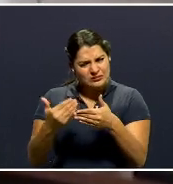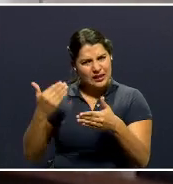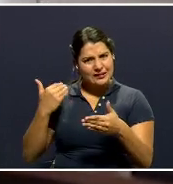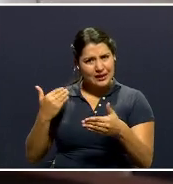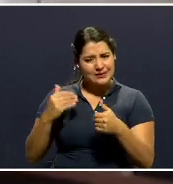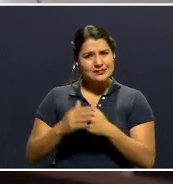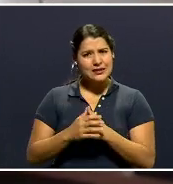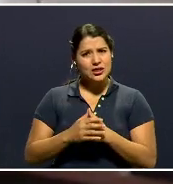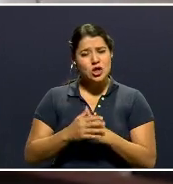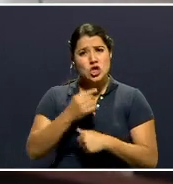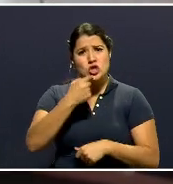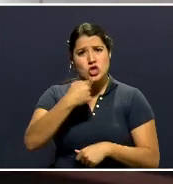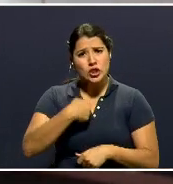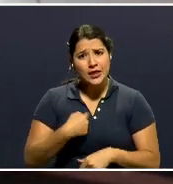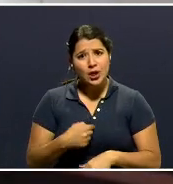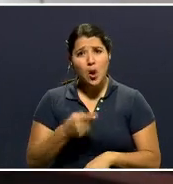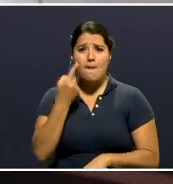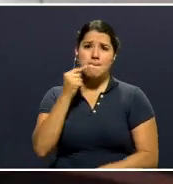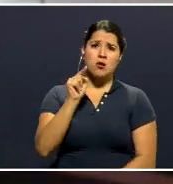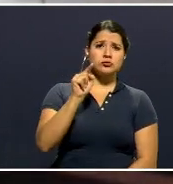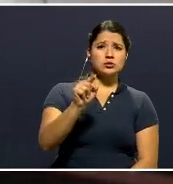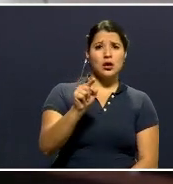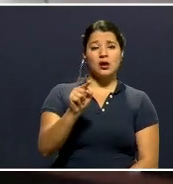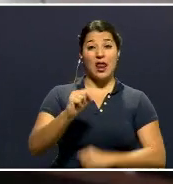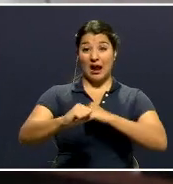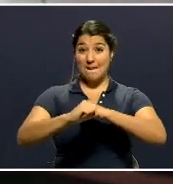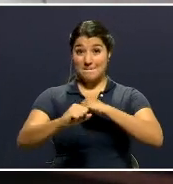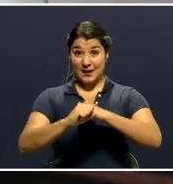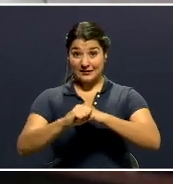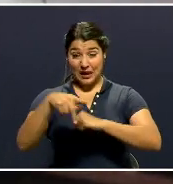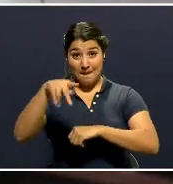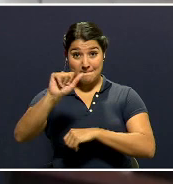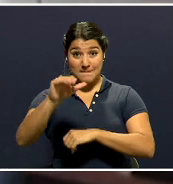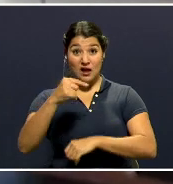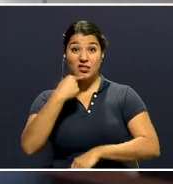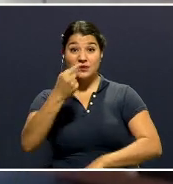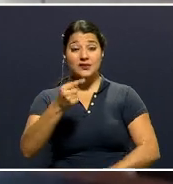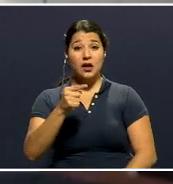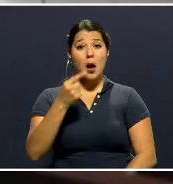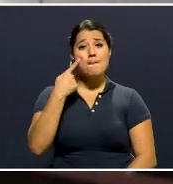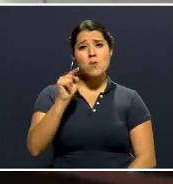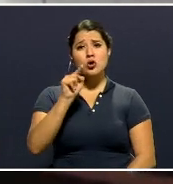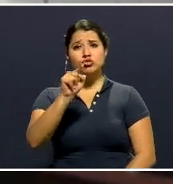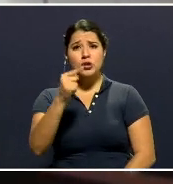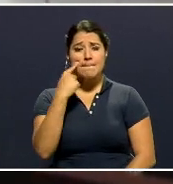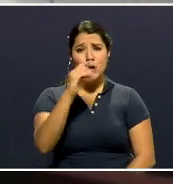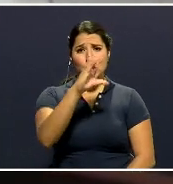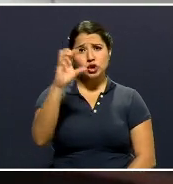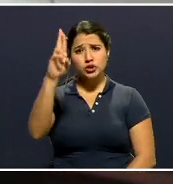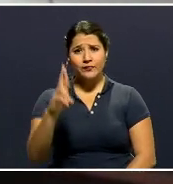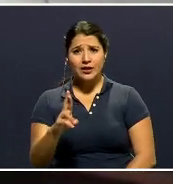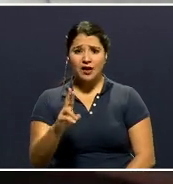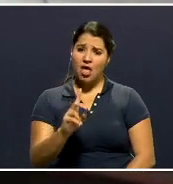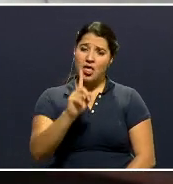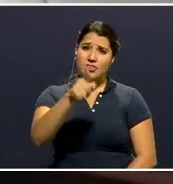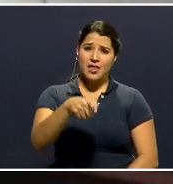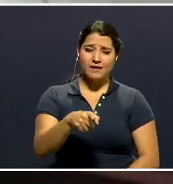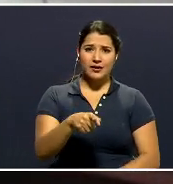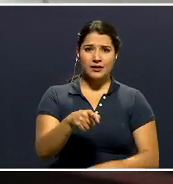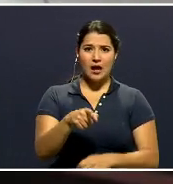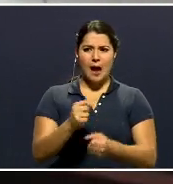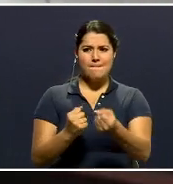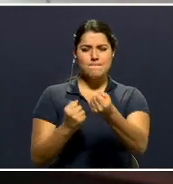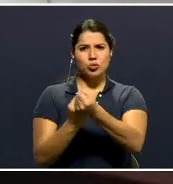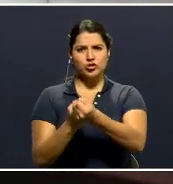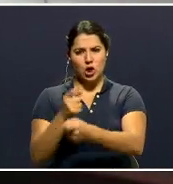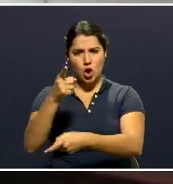por vos, es por Costa Rica? Nos decían hay que estar del lado correcto de la historia. Los